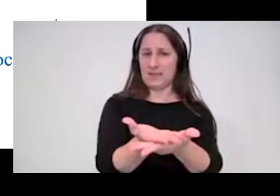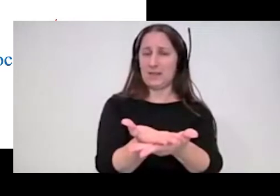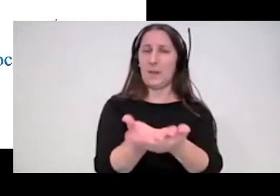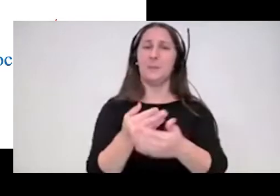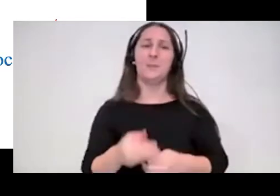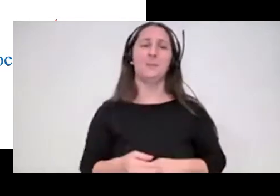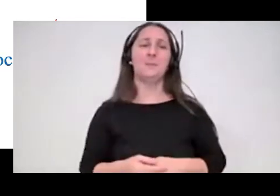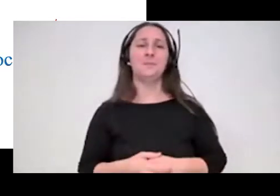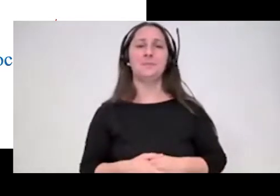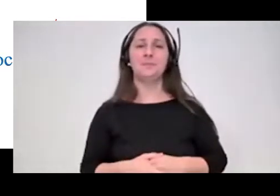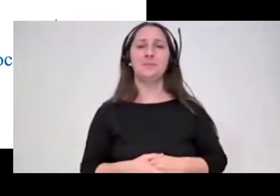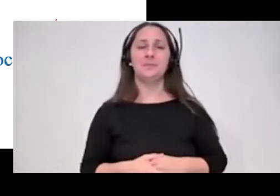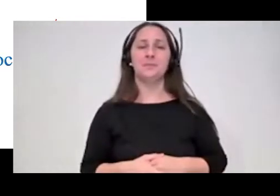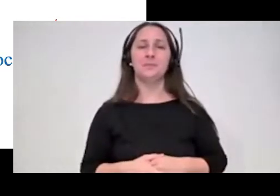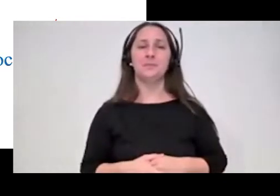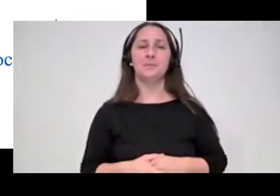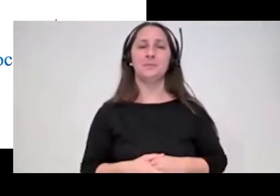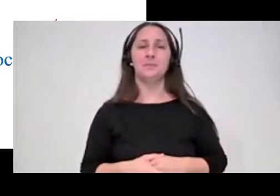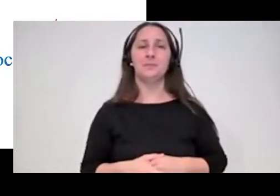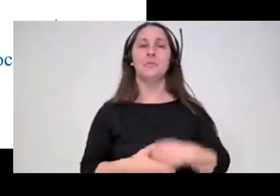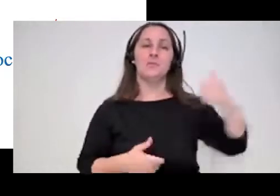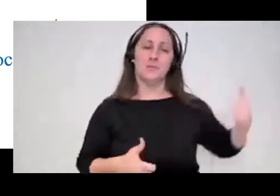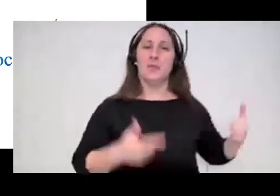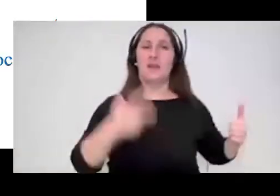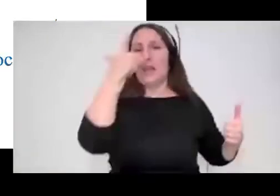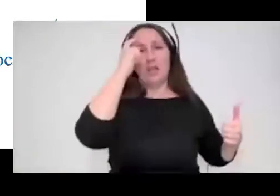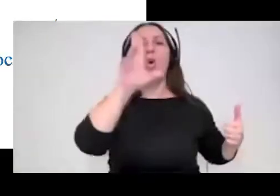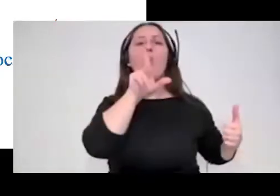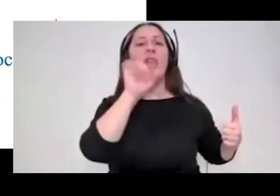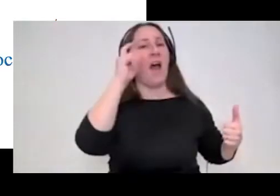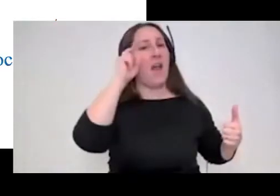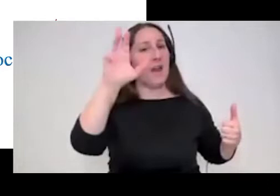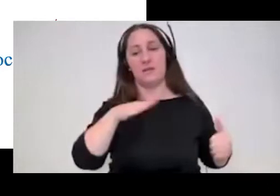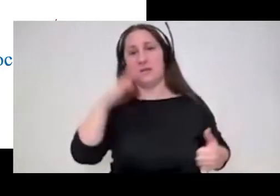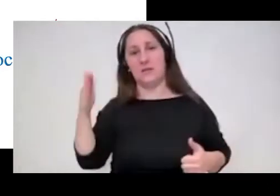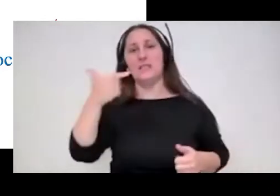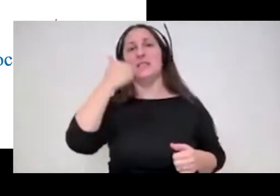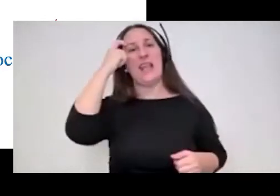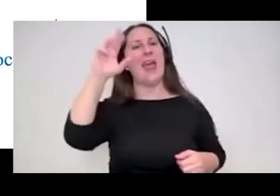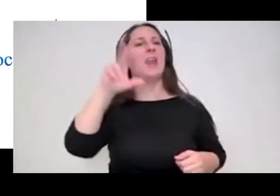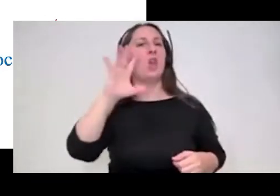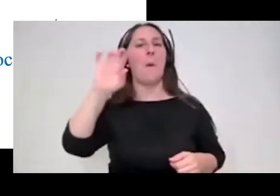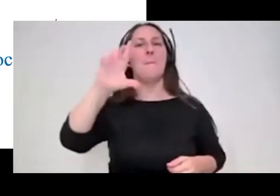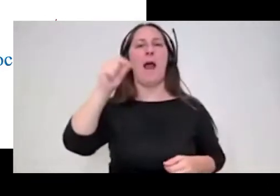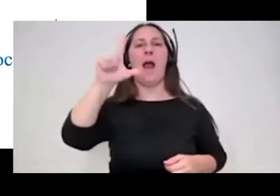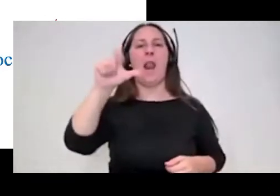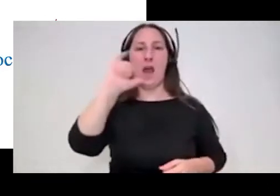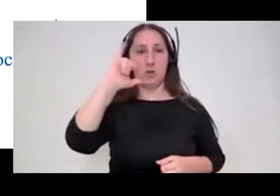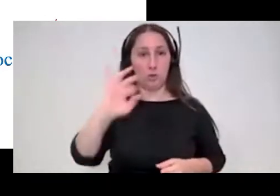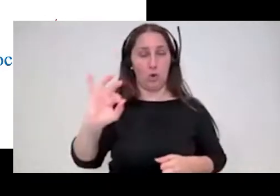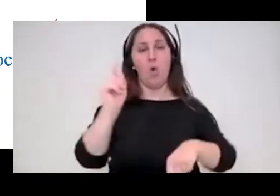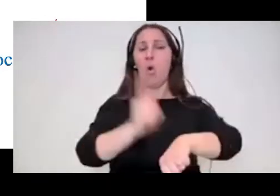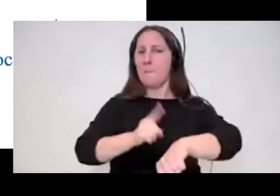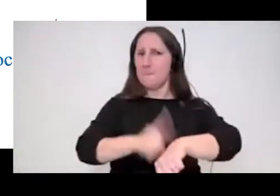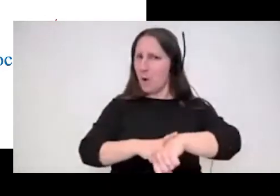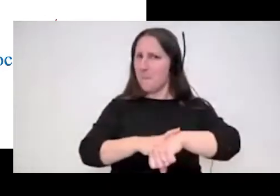un lado sentado Héctor Daer y del otro lado sentado Sergio Palazzo. Y en un momento que había discusiones y todo, ¿por